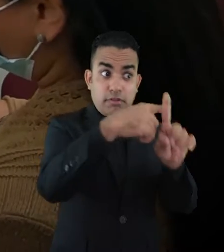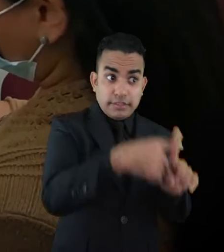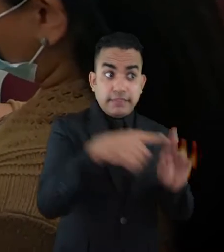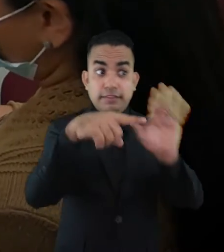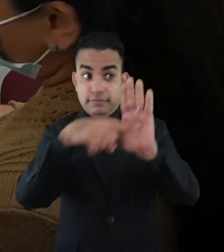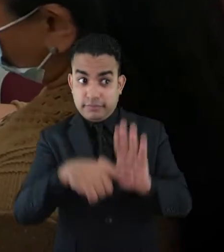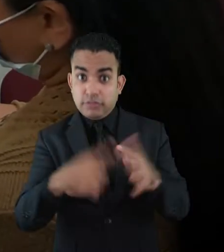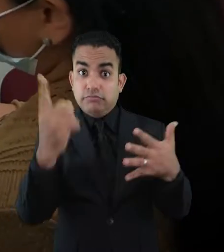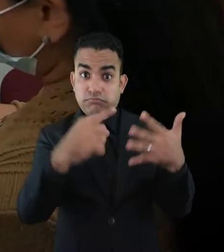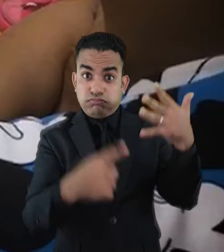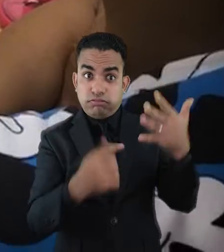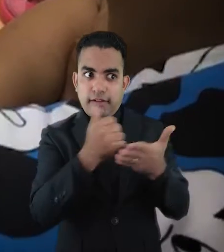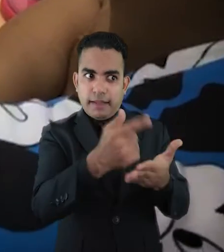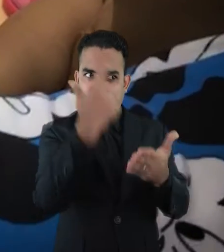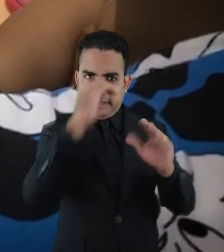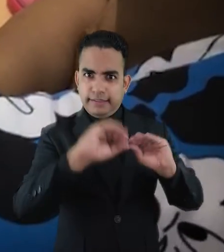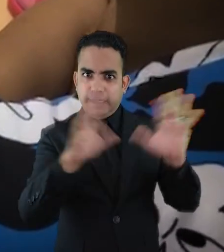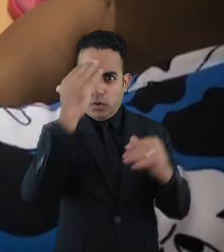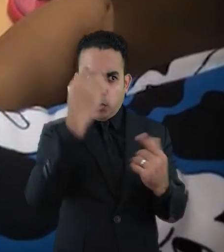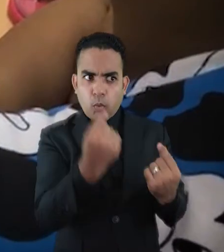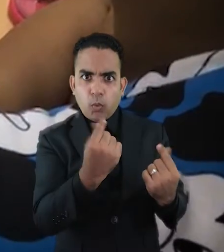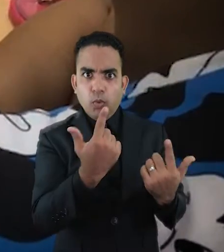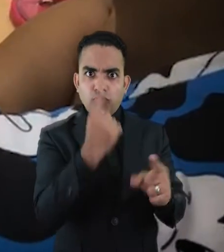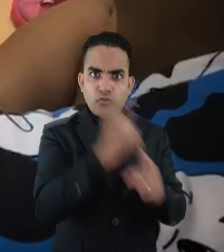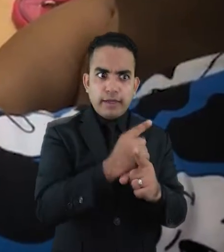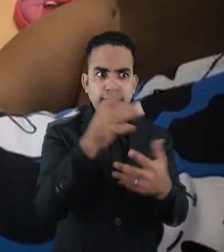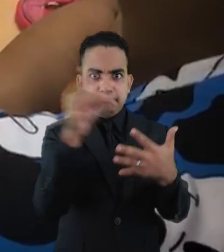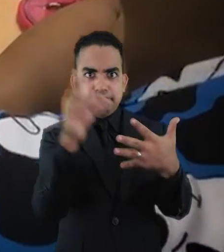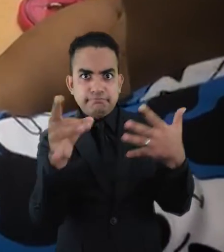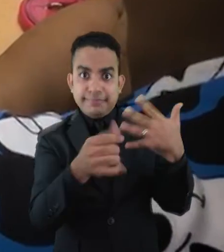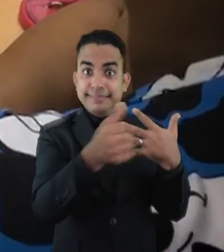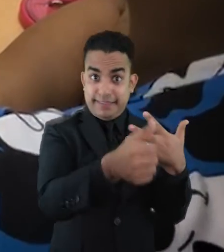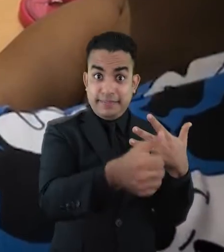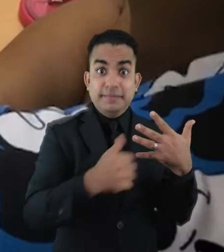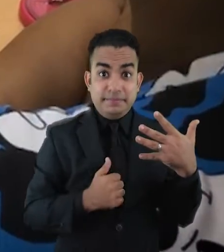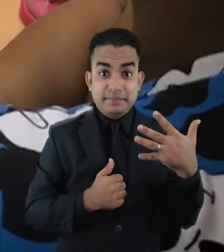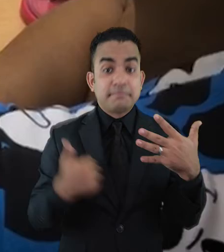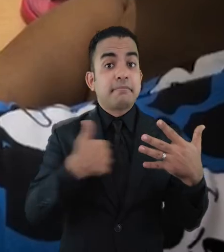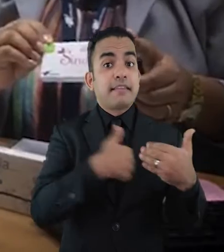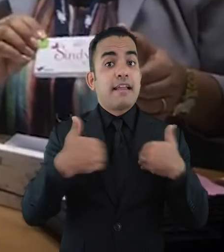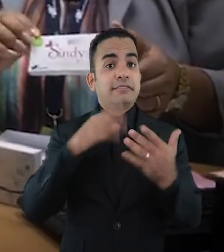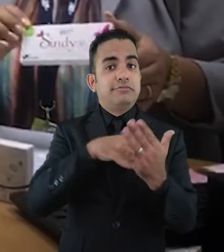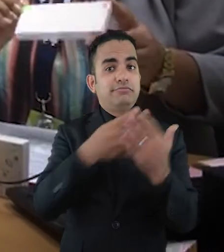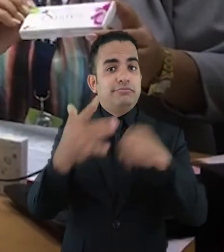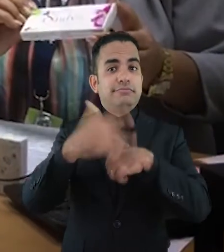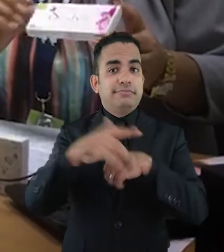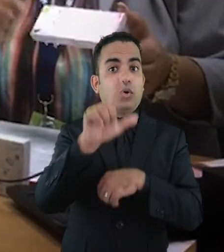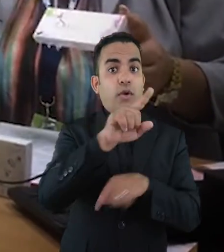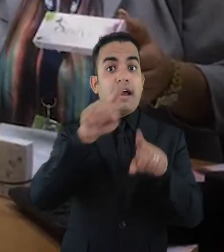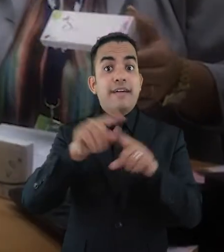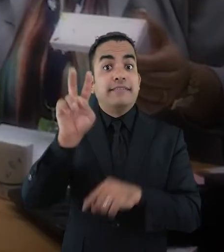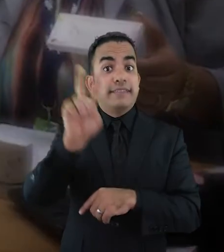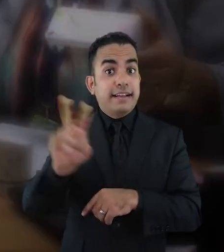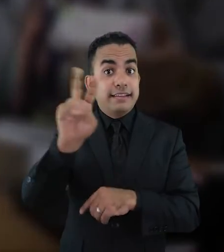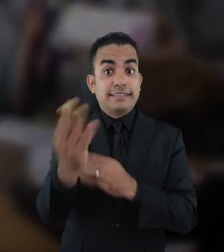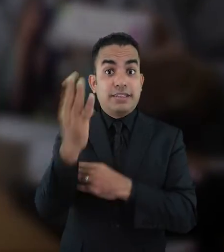las ventajas y desventajas para que así tengas claridad sobre el correcto uso del método seleccionado. Tenemos horario